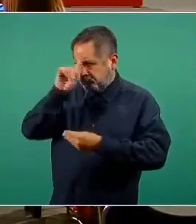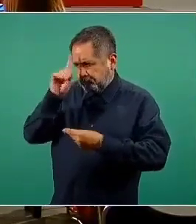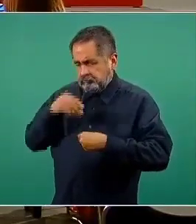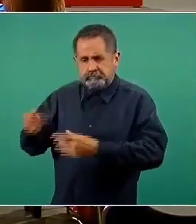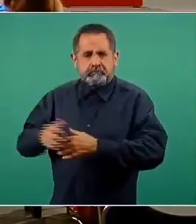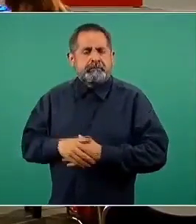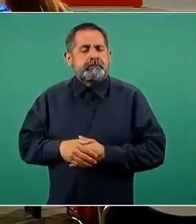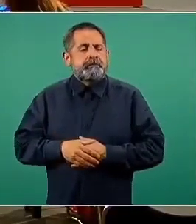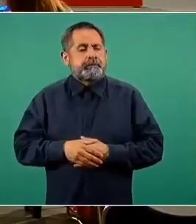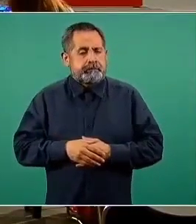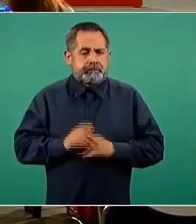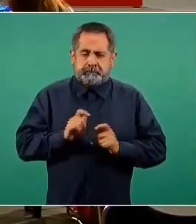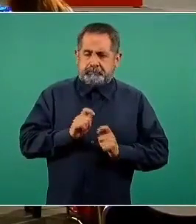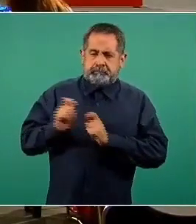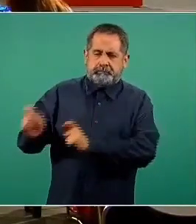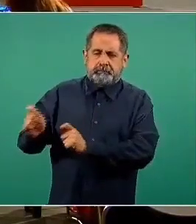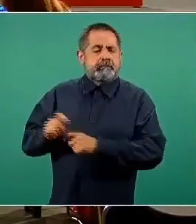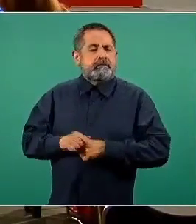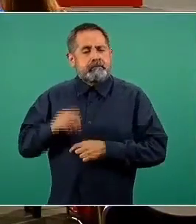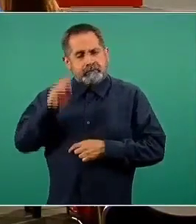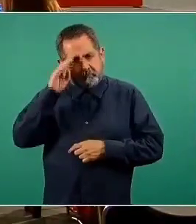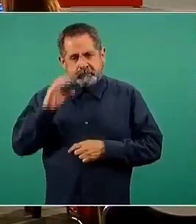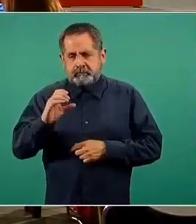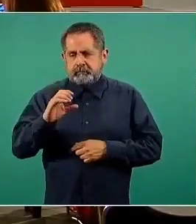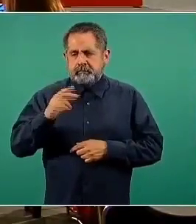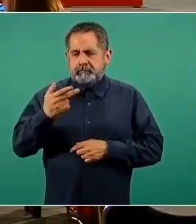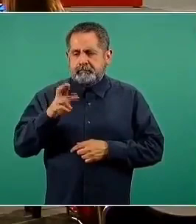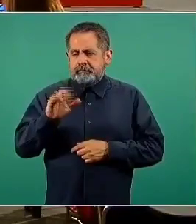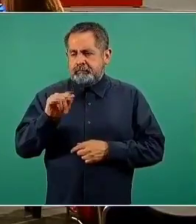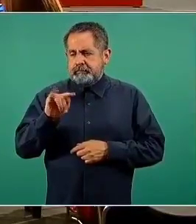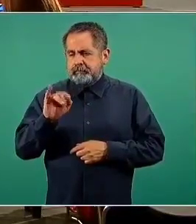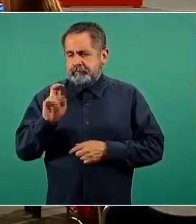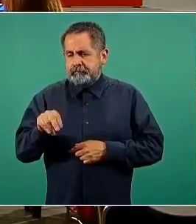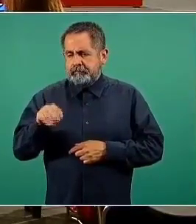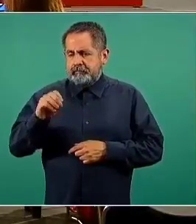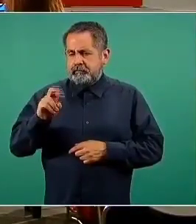mucho gusto al señor Cristian Morales.